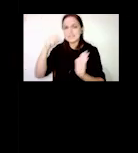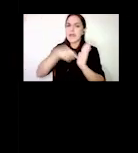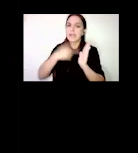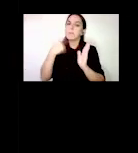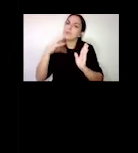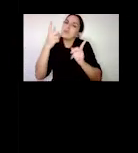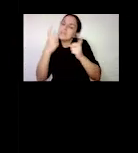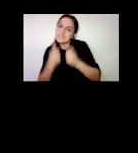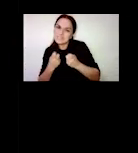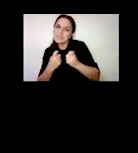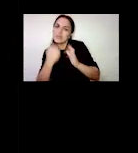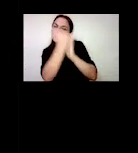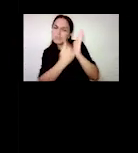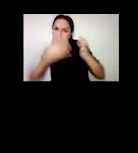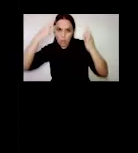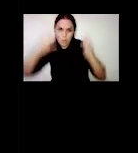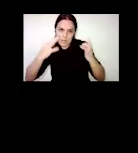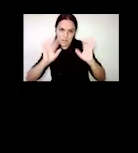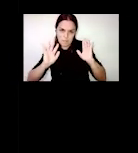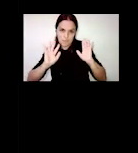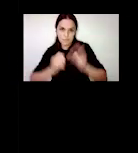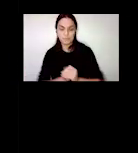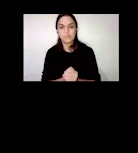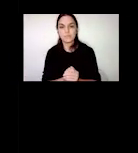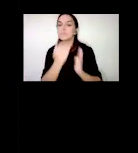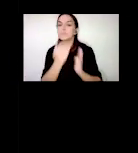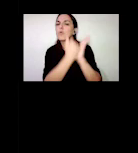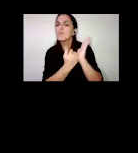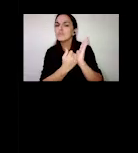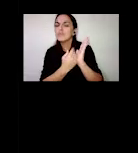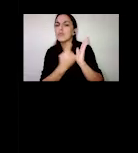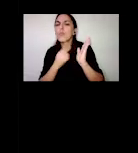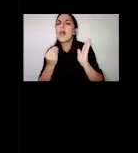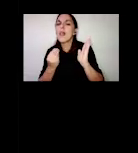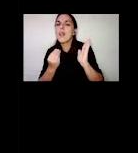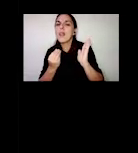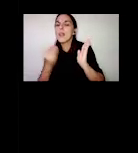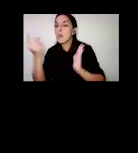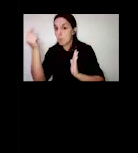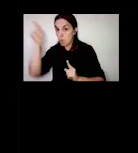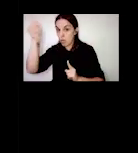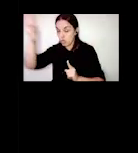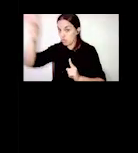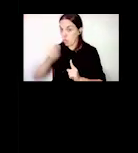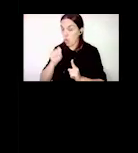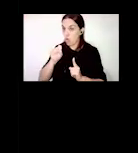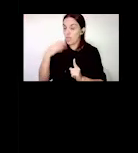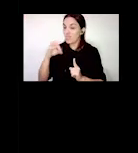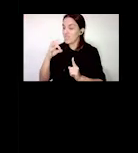ciertas condiciones con ese monto que repatríe. ¿Y cuáles son esas condiciones? Que el monto repatriado tiene que